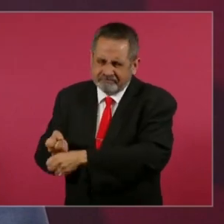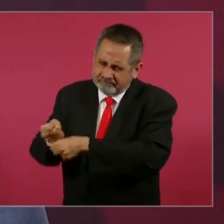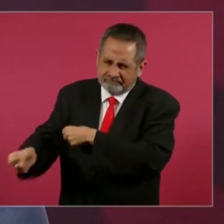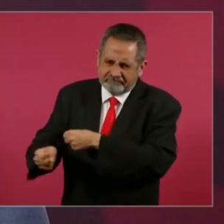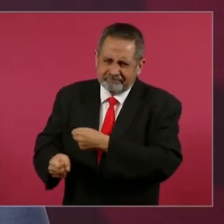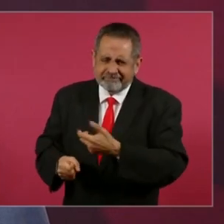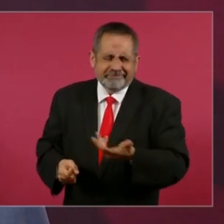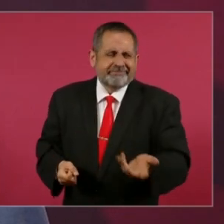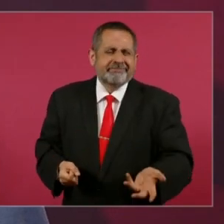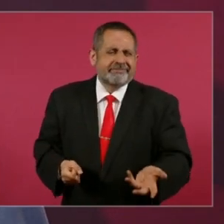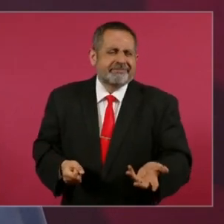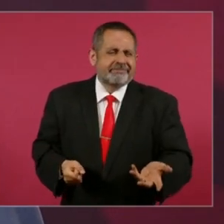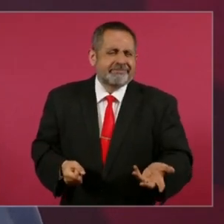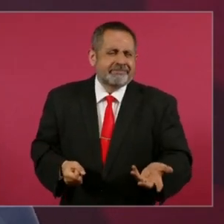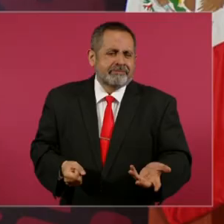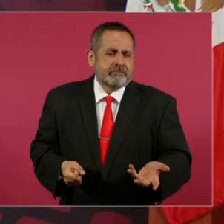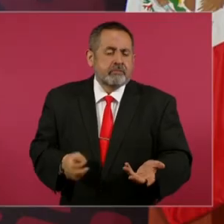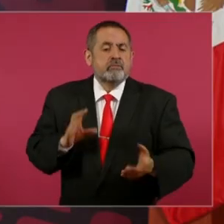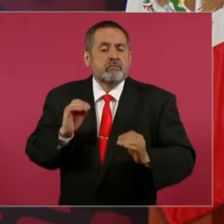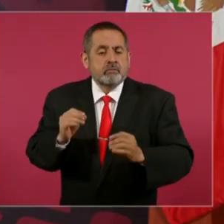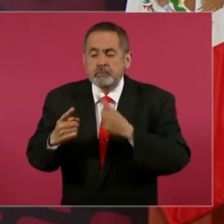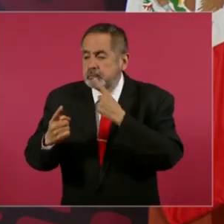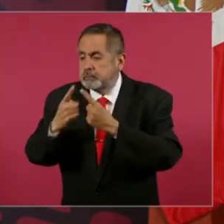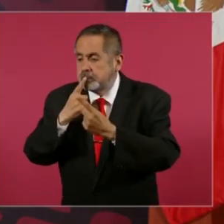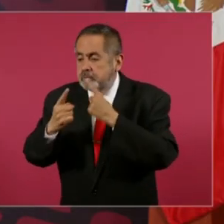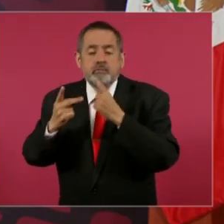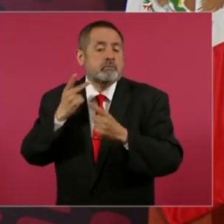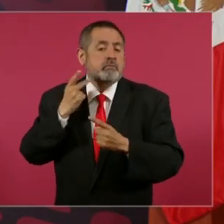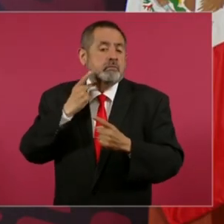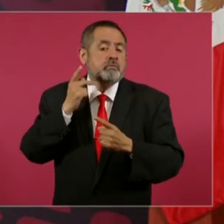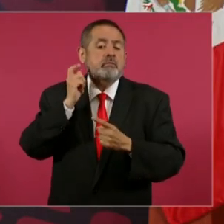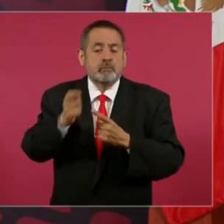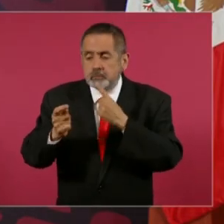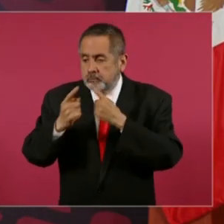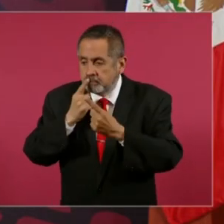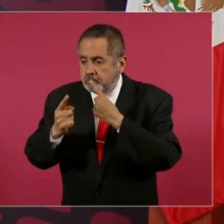¿Sometimiento? ¿O es diálogo y acuerdos?